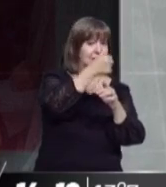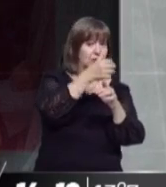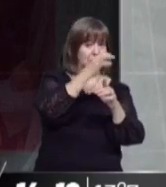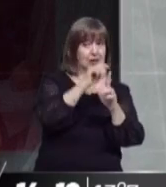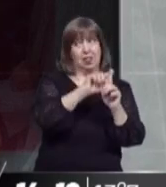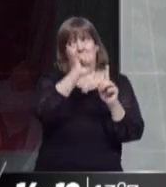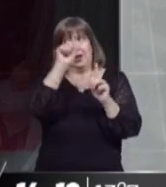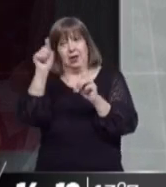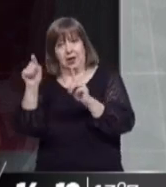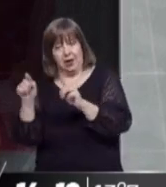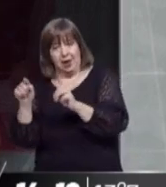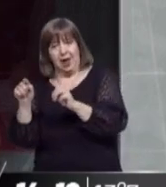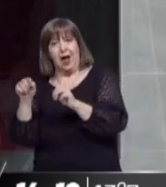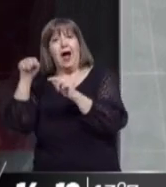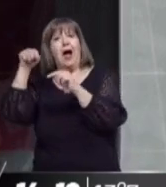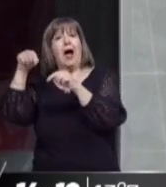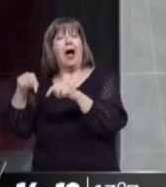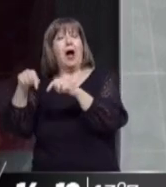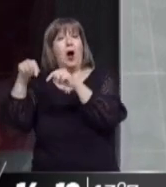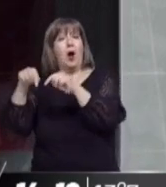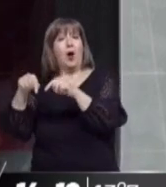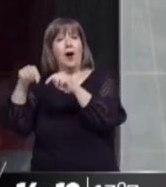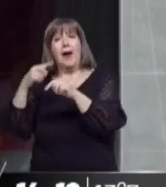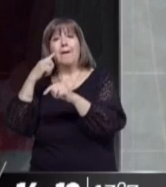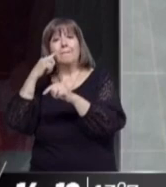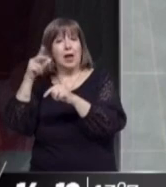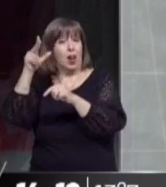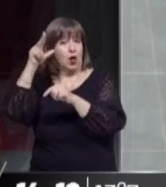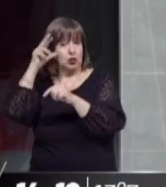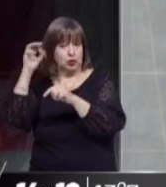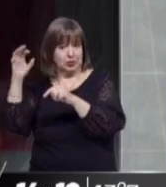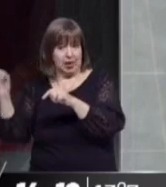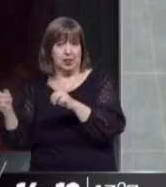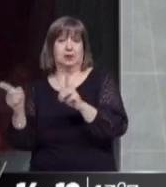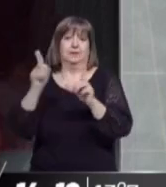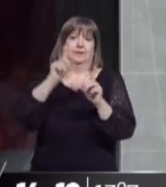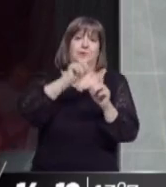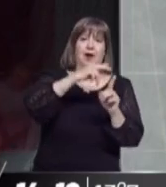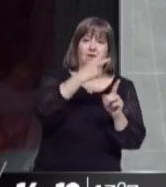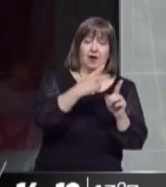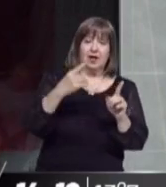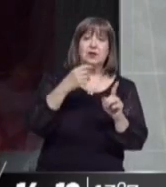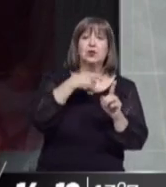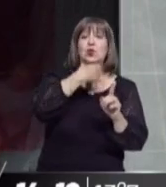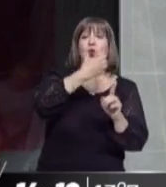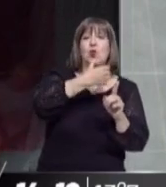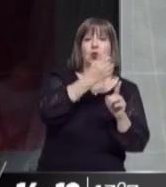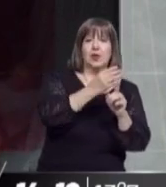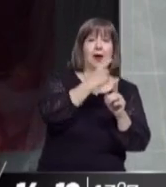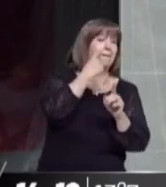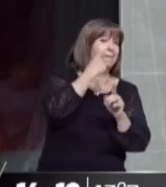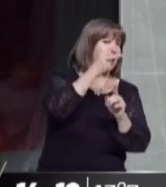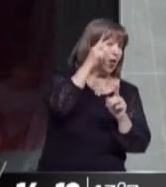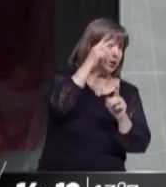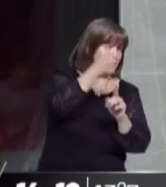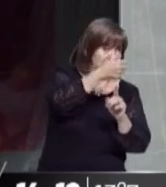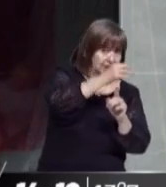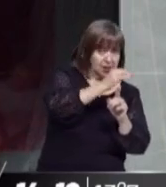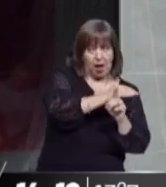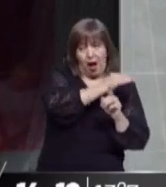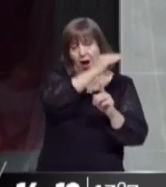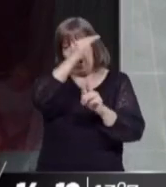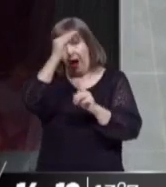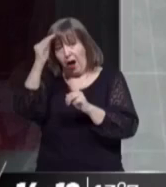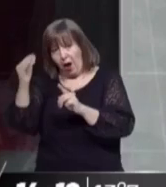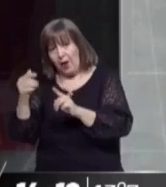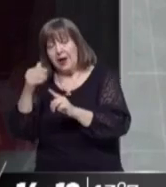660 pesos, con el valor actualizado 1.800 pesos. Nos vamos al Valle de Uco, Tunuyán, antes 1.860, con el